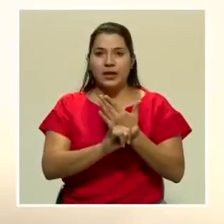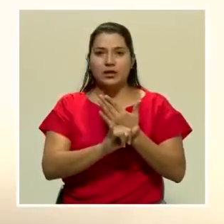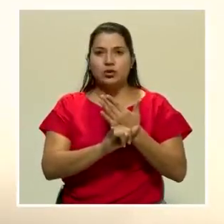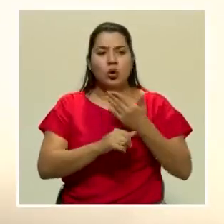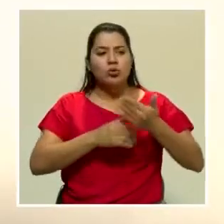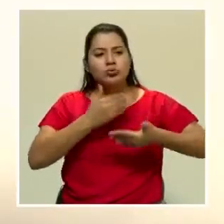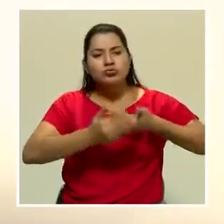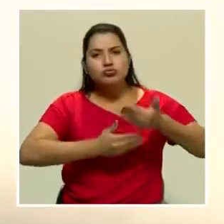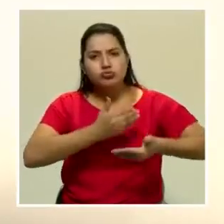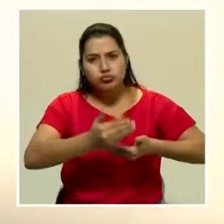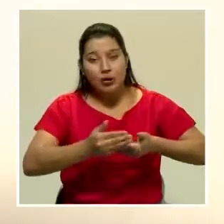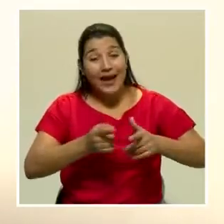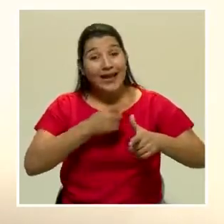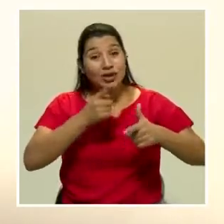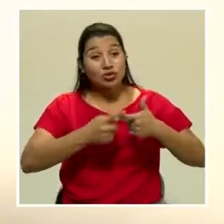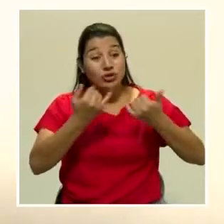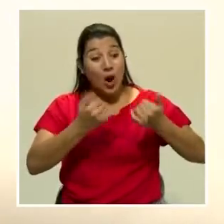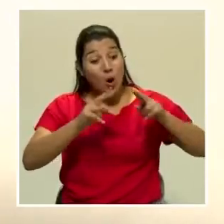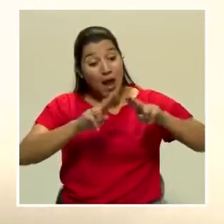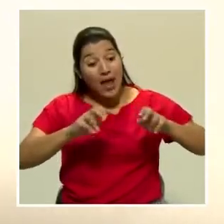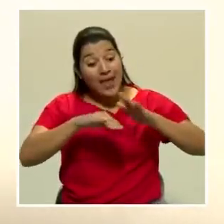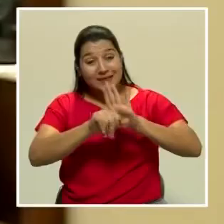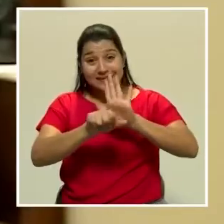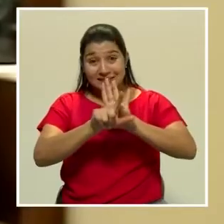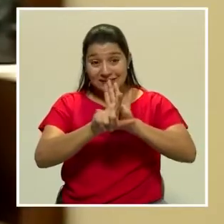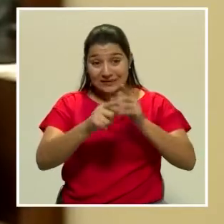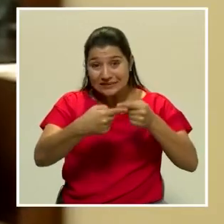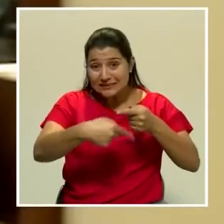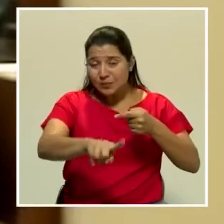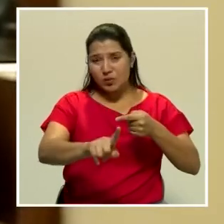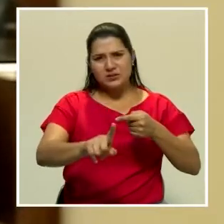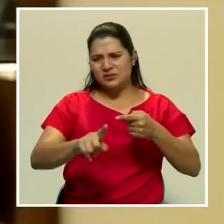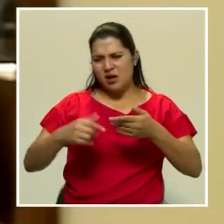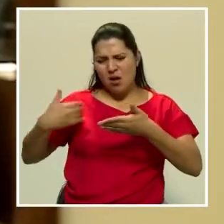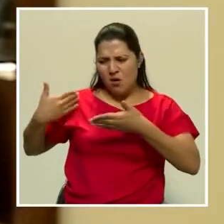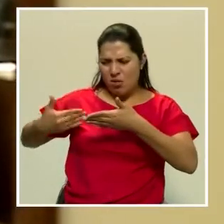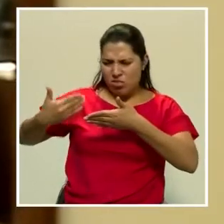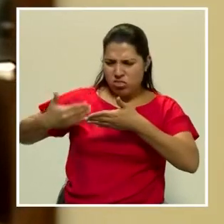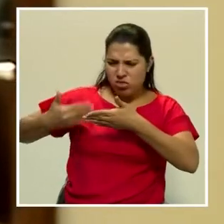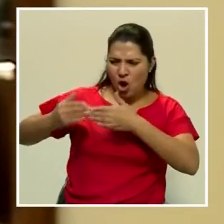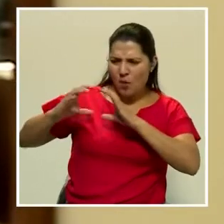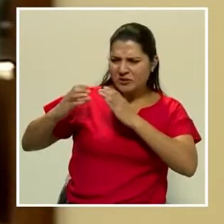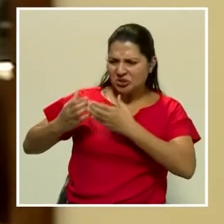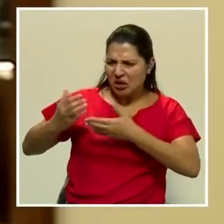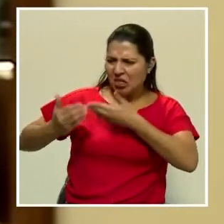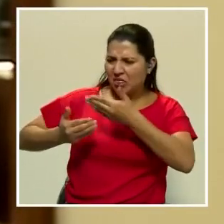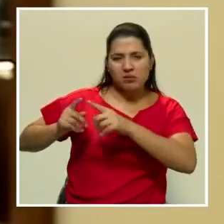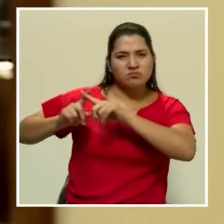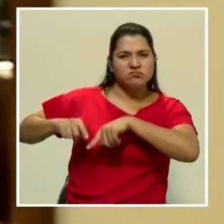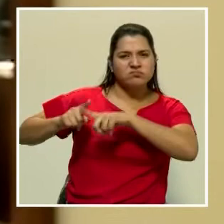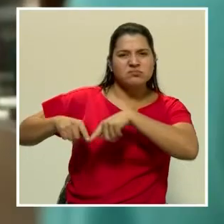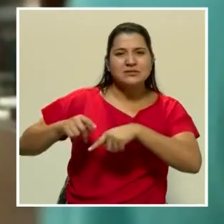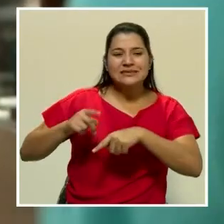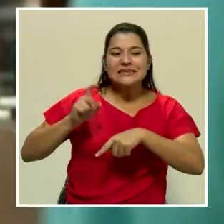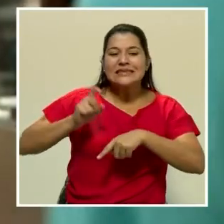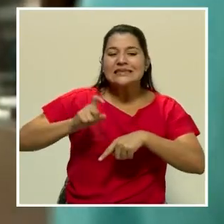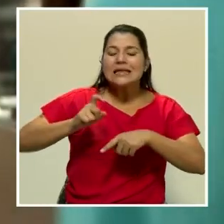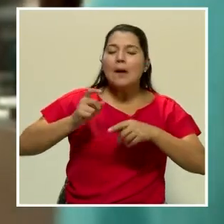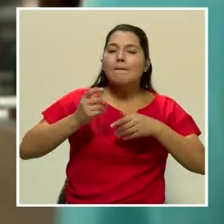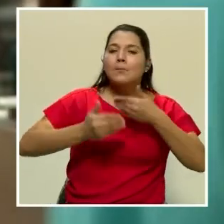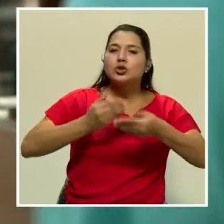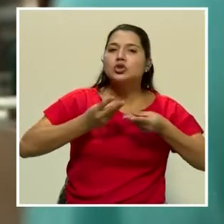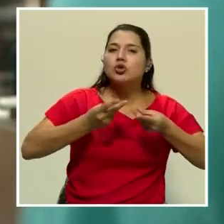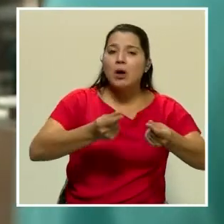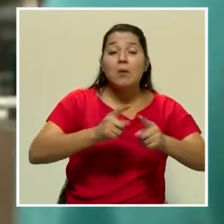lo que se analizará directamente en el plenario en los próximos días, sin pasar por una comisión dictaminadora. Sin embargo, los legisladores podrán